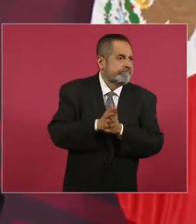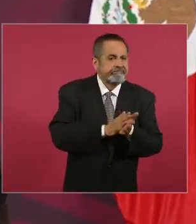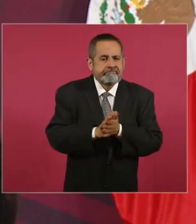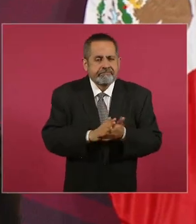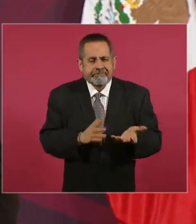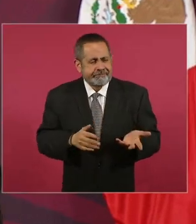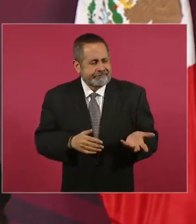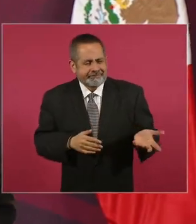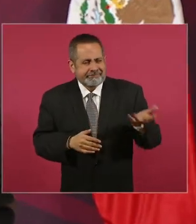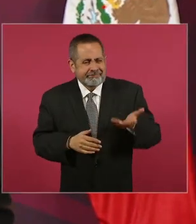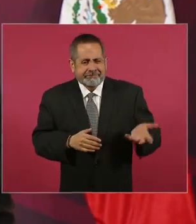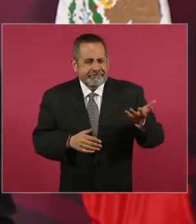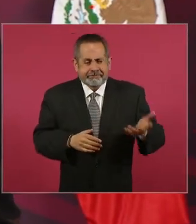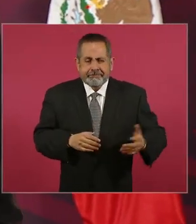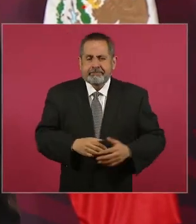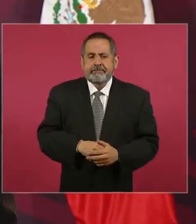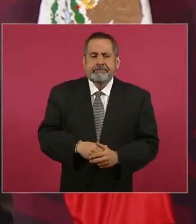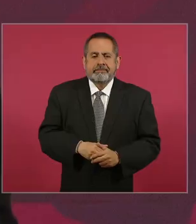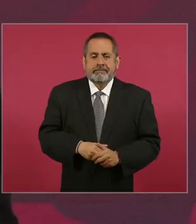que